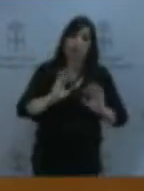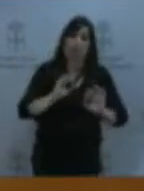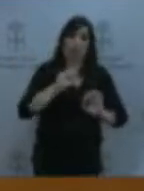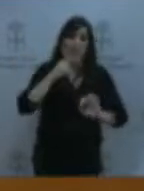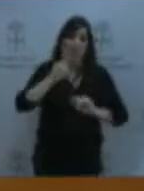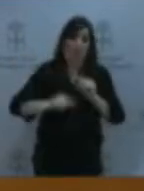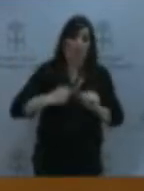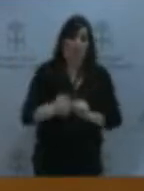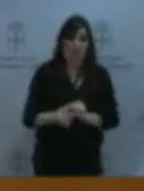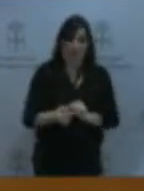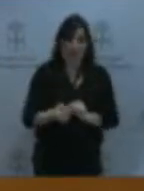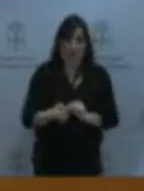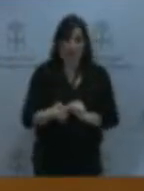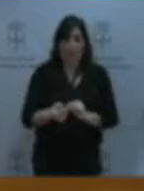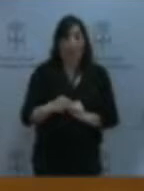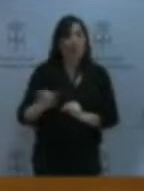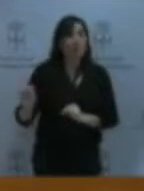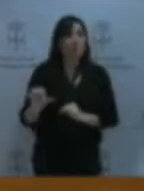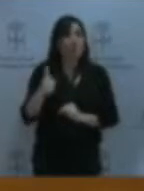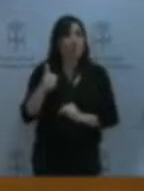aprobada más de 30 años atrás.